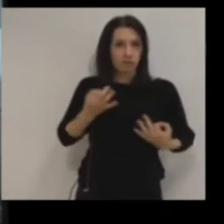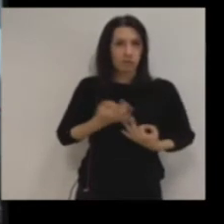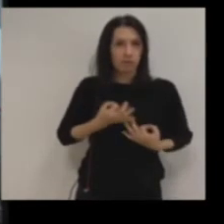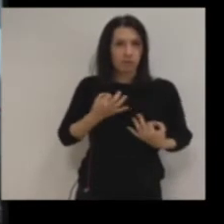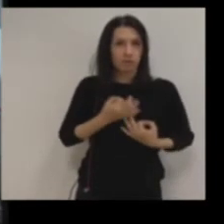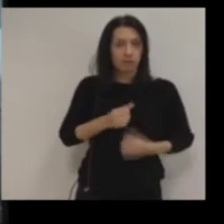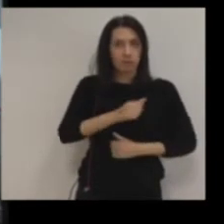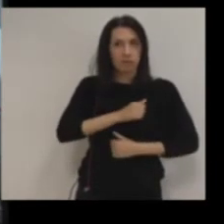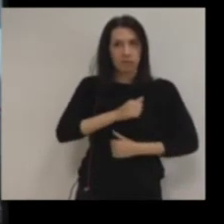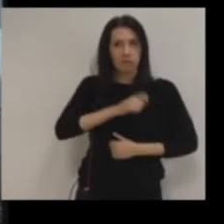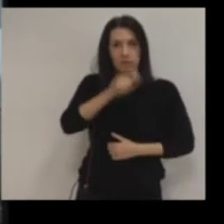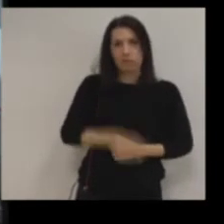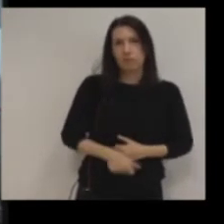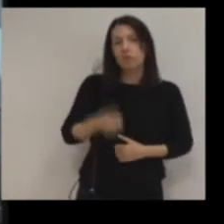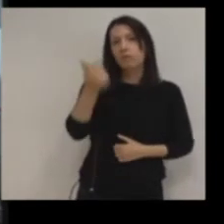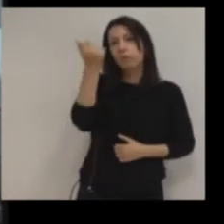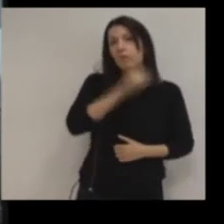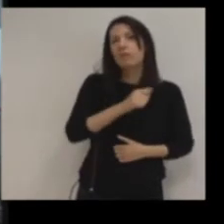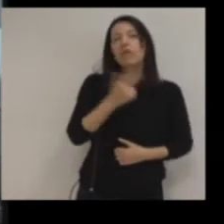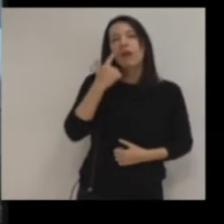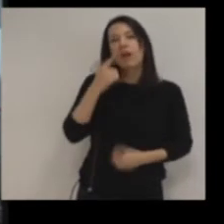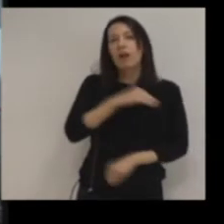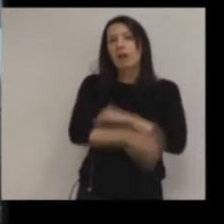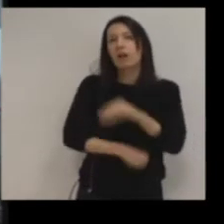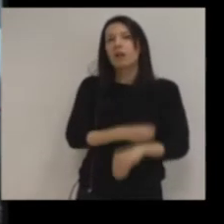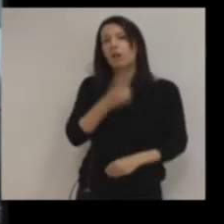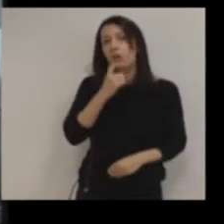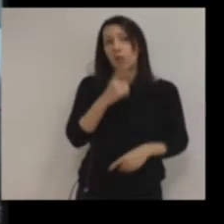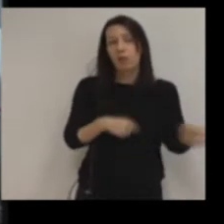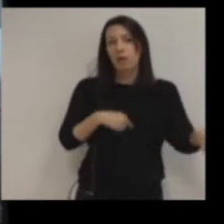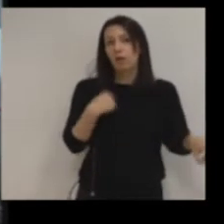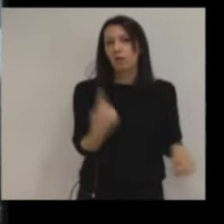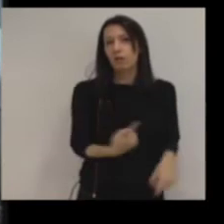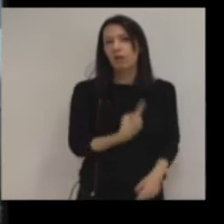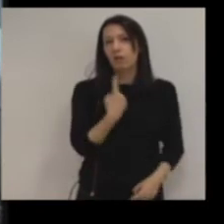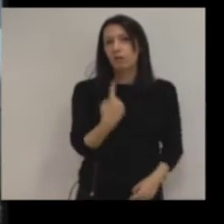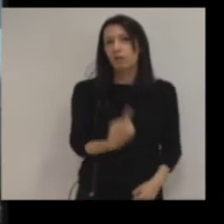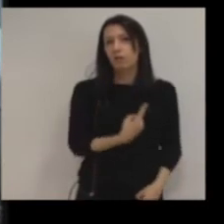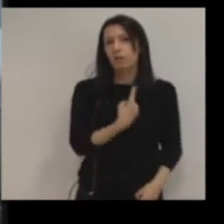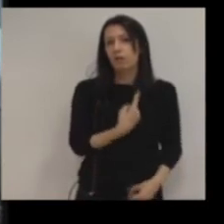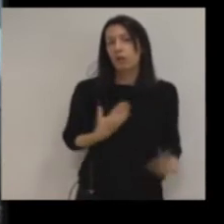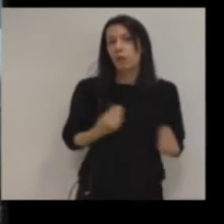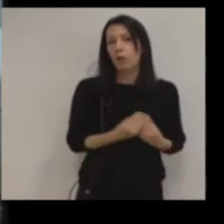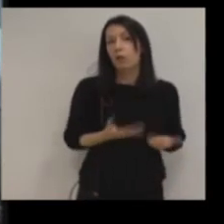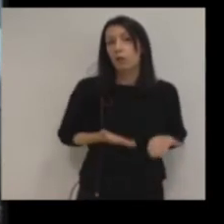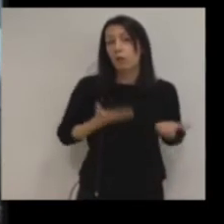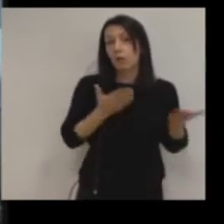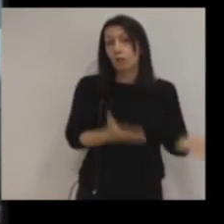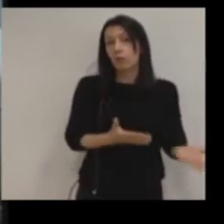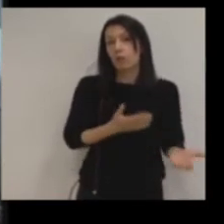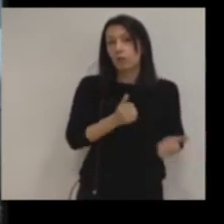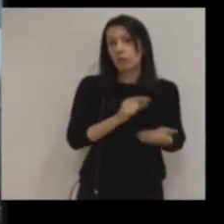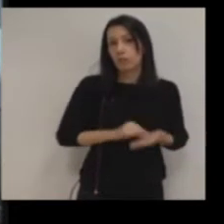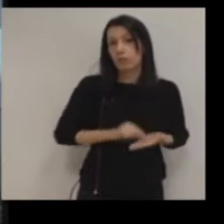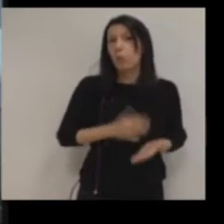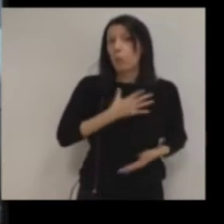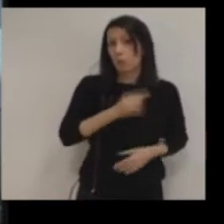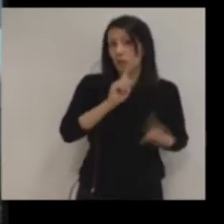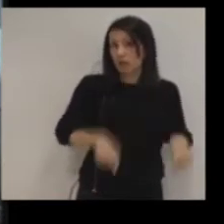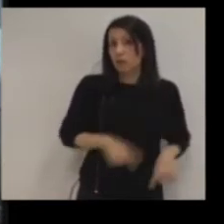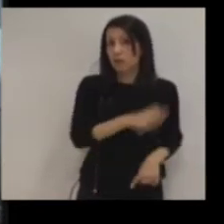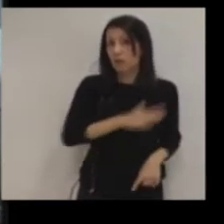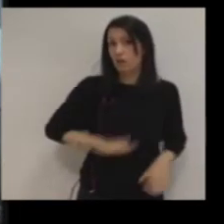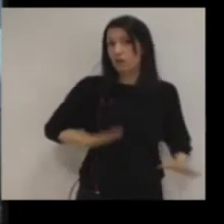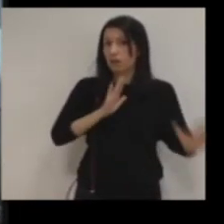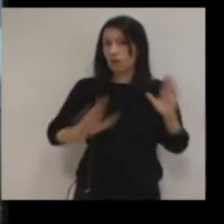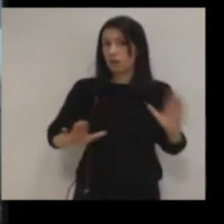señor. A ver qué hace. Solo allí el pobre, con un auxiliar que puede ser hasta interino, que está en